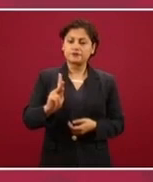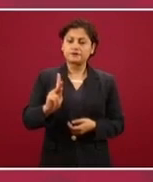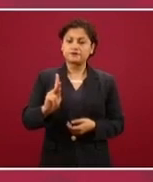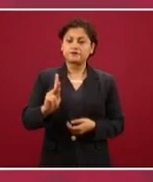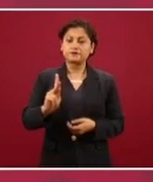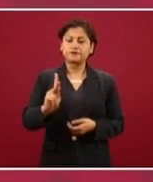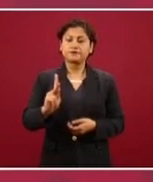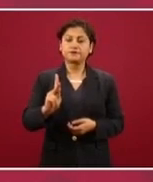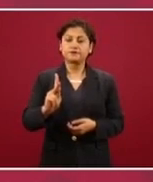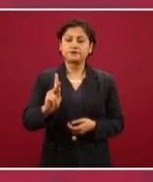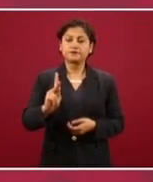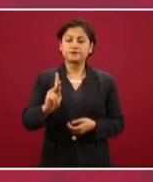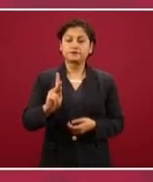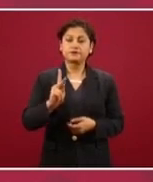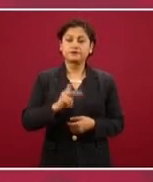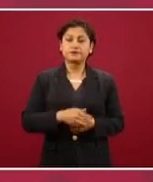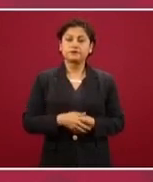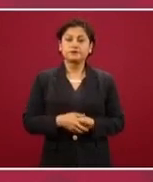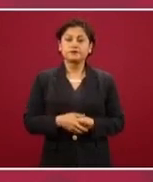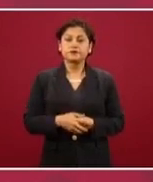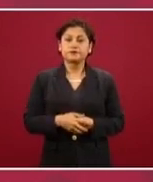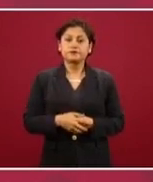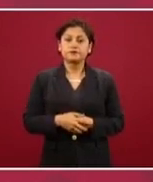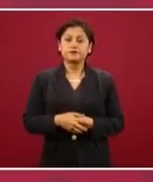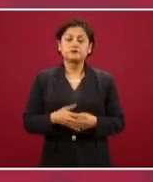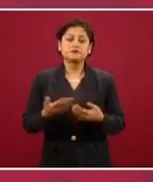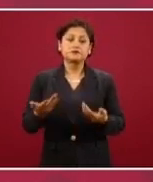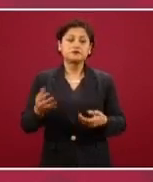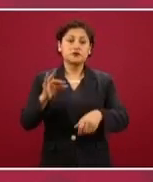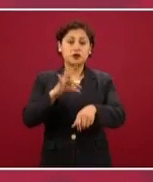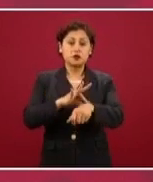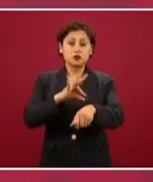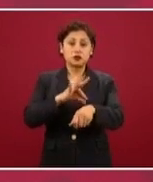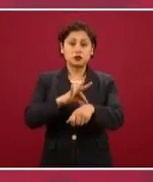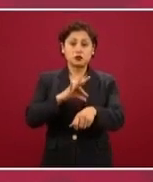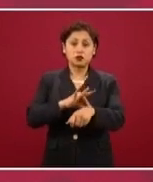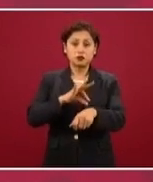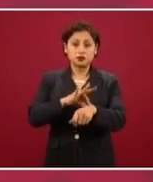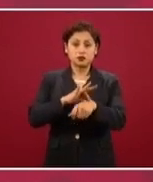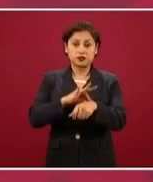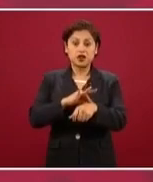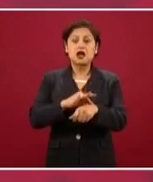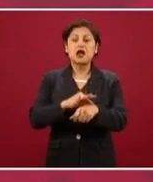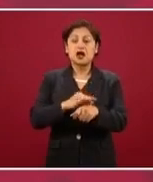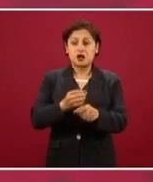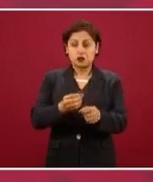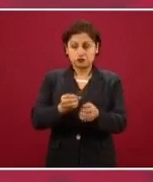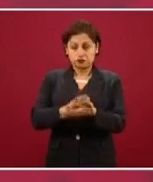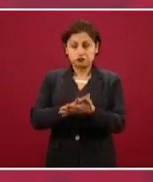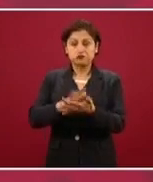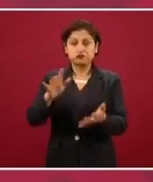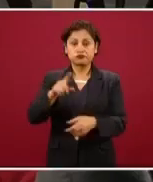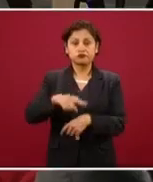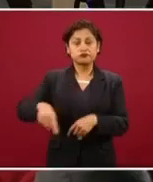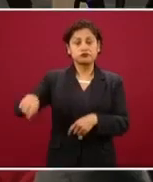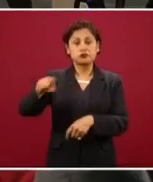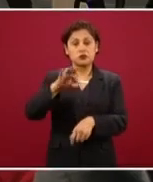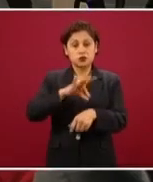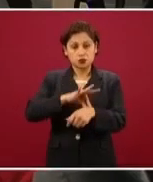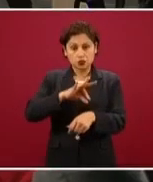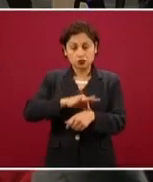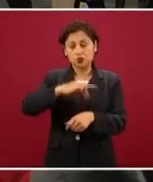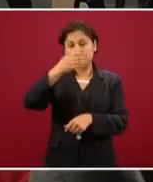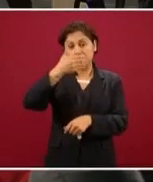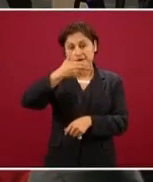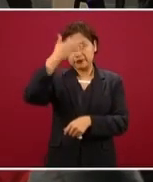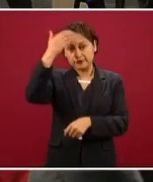tiene una dimensión social, humanista, médicos y enfermeras, y por eso estamos avanzando